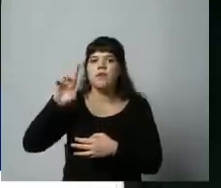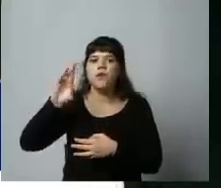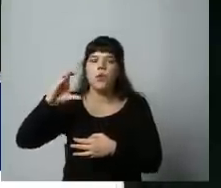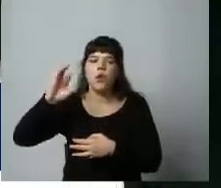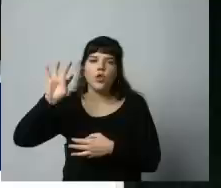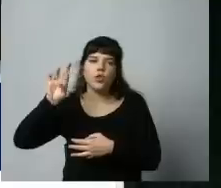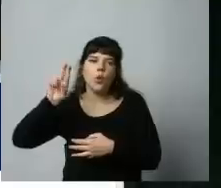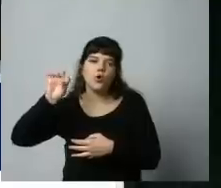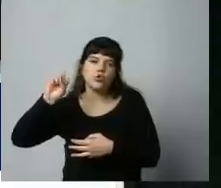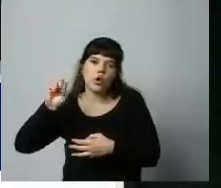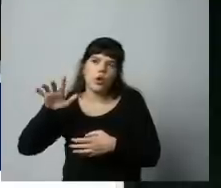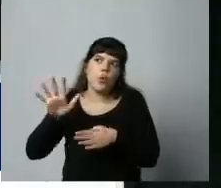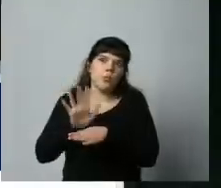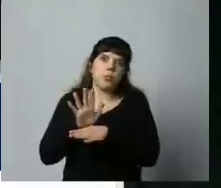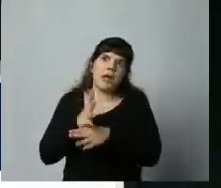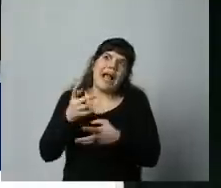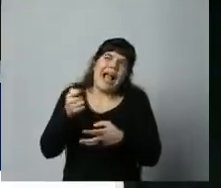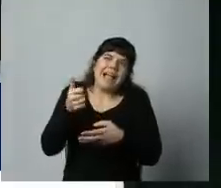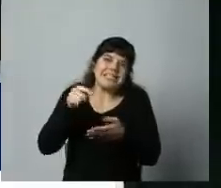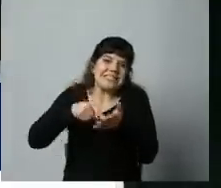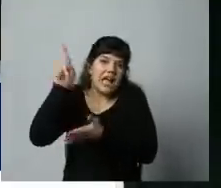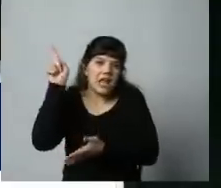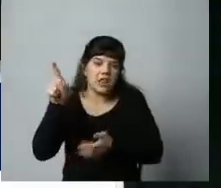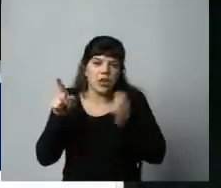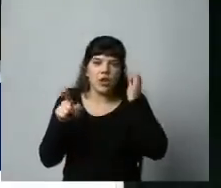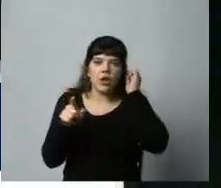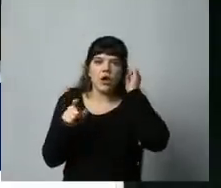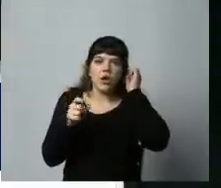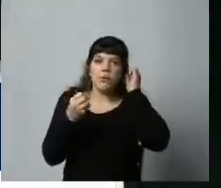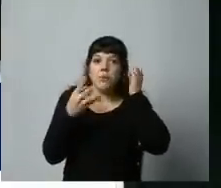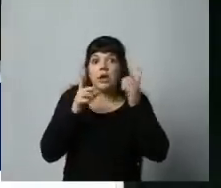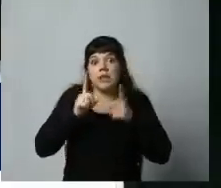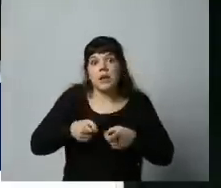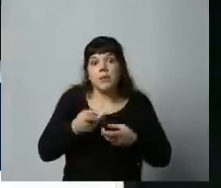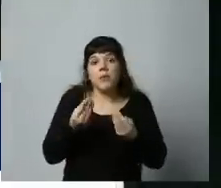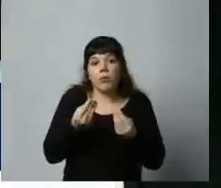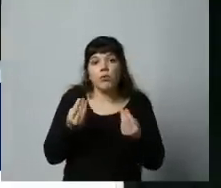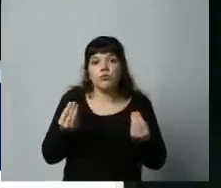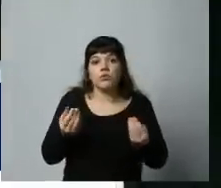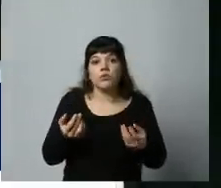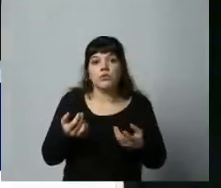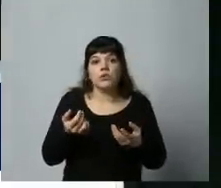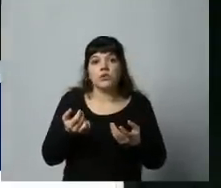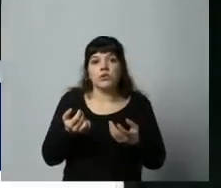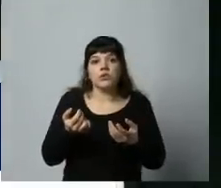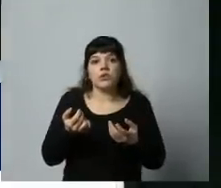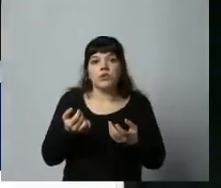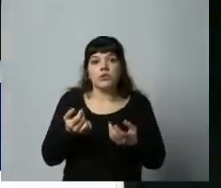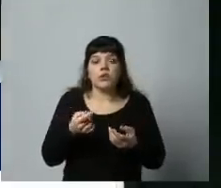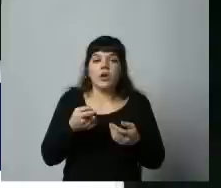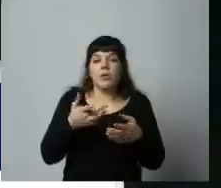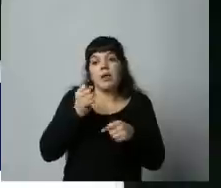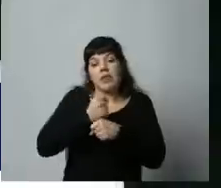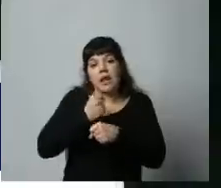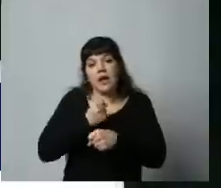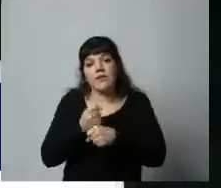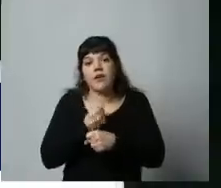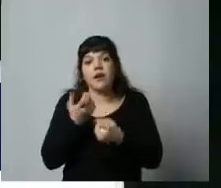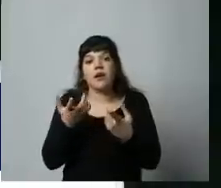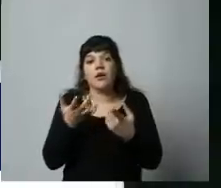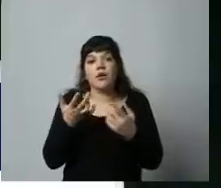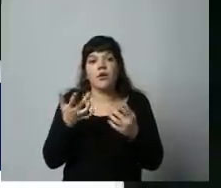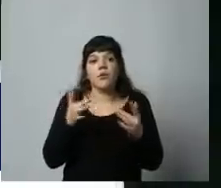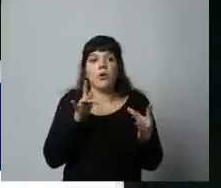consolidado de nuestra de nuestra ciudad Porque además muchas de ellas hoy ya están bueno con trabajos que están